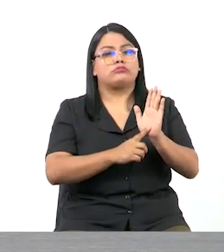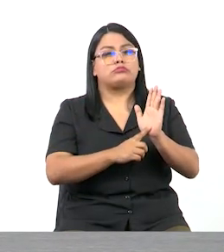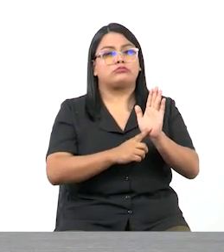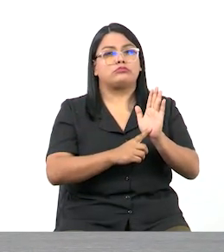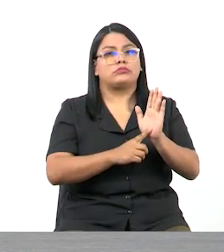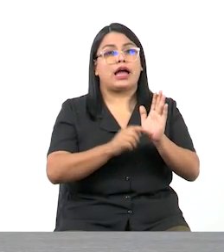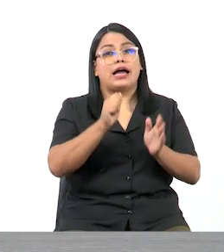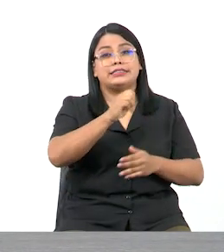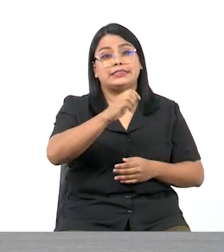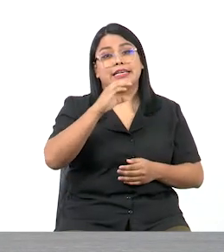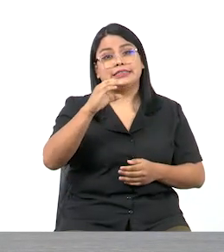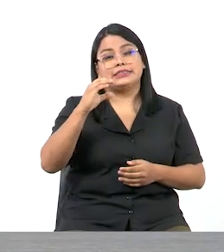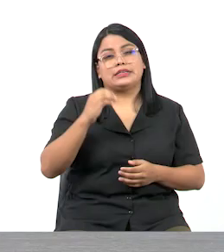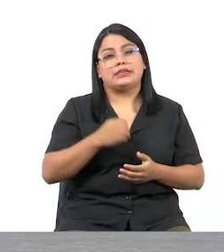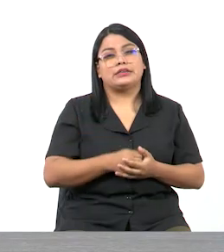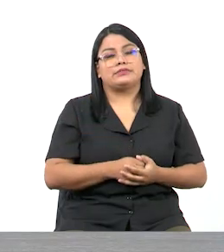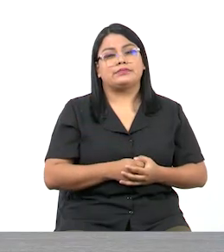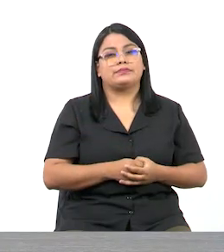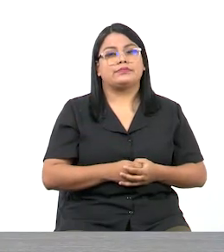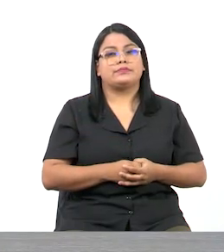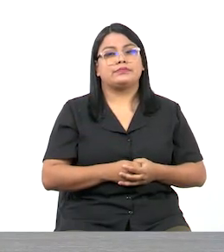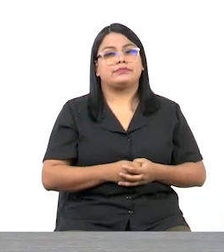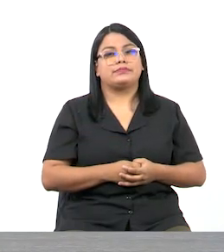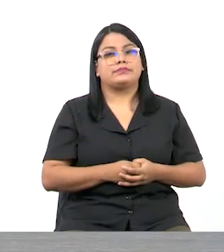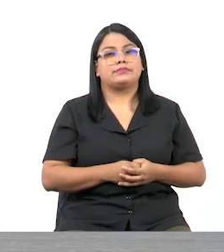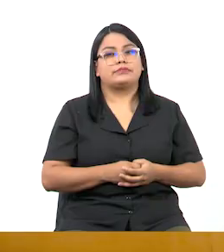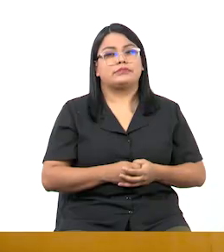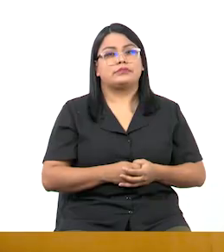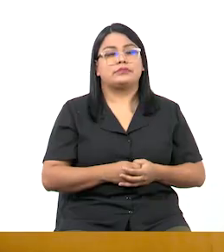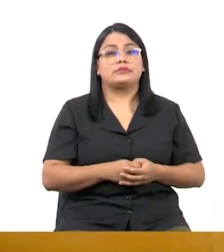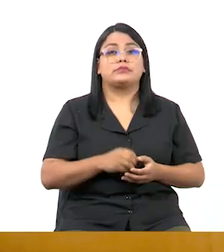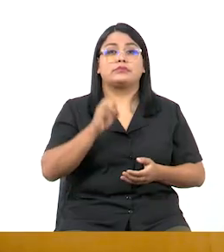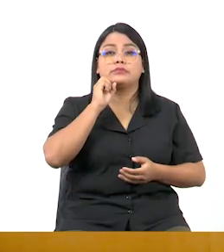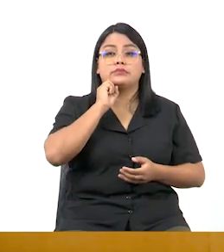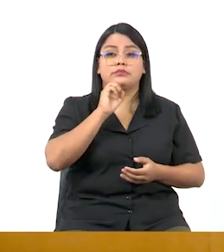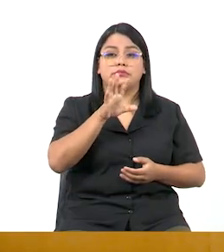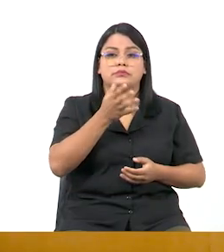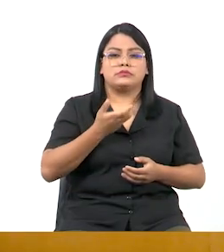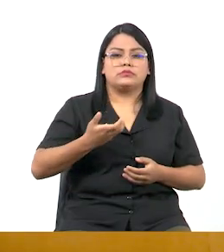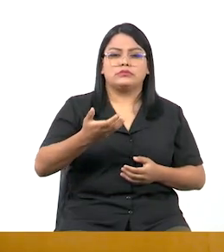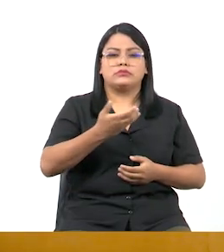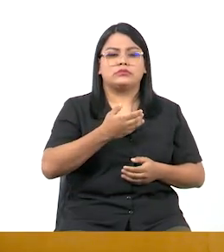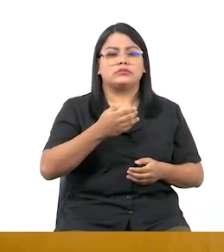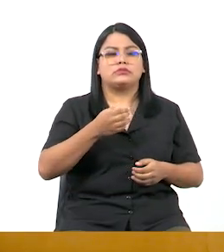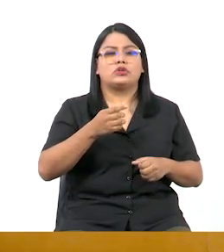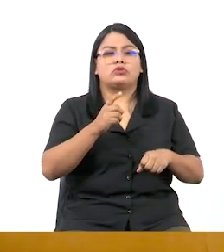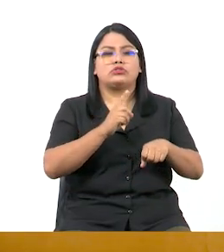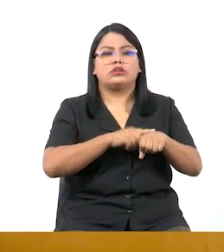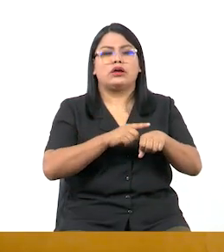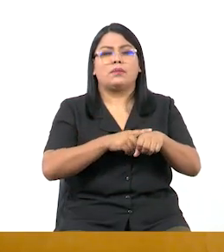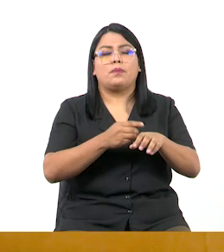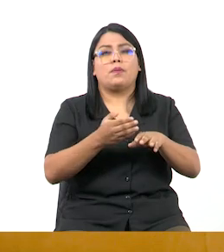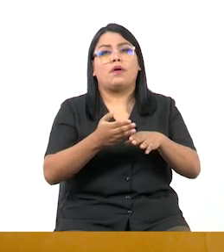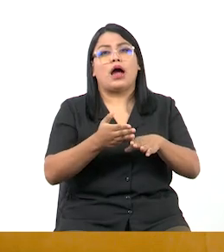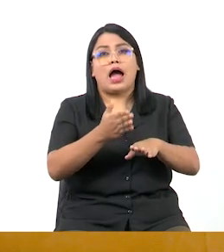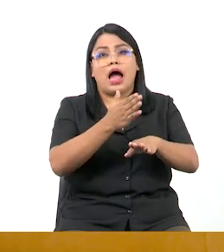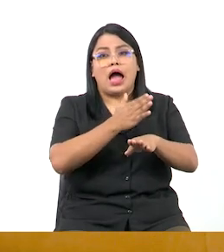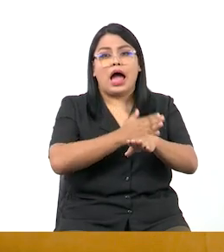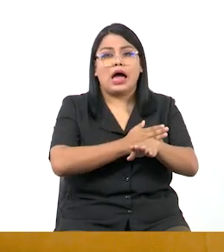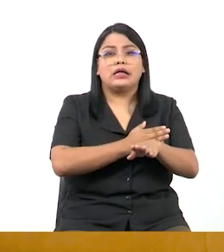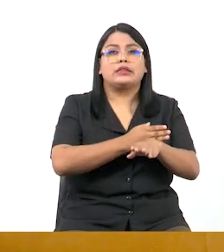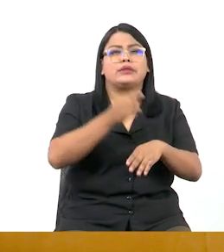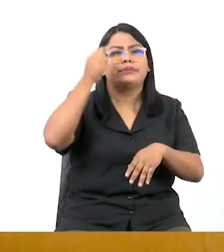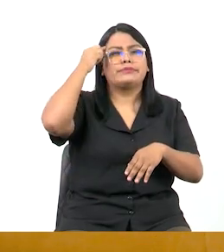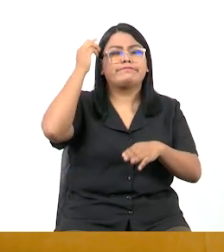el ACC, que lo retomamos de Charles Temple y otros, que nos plantea que vamos a tener una etapa temprana en el aprendizaje, y esta va a ser